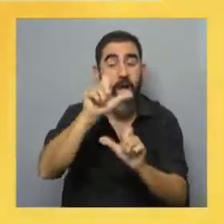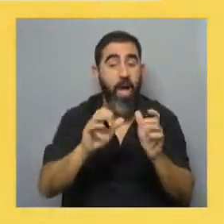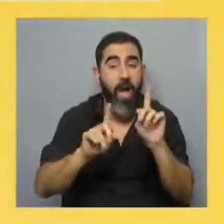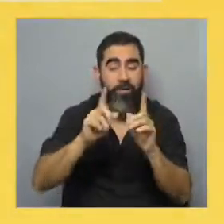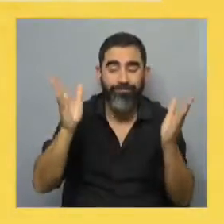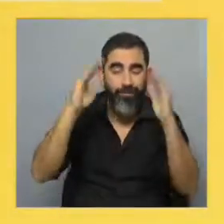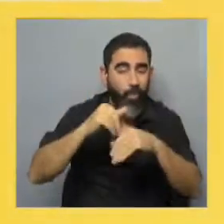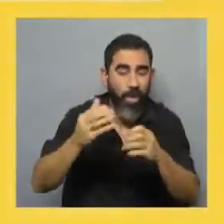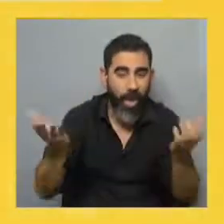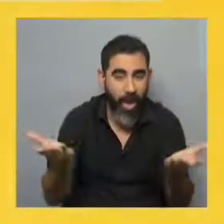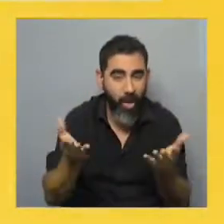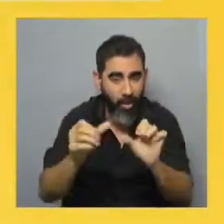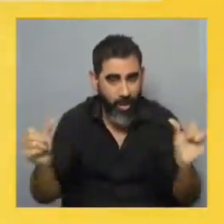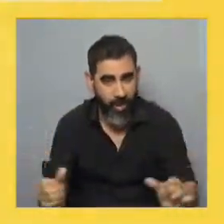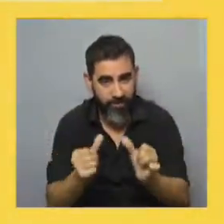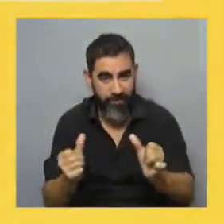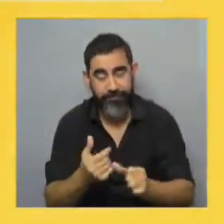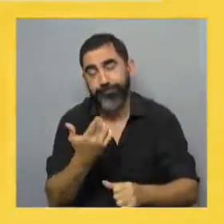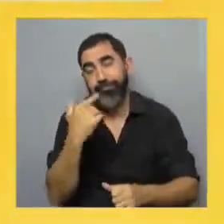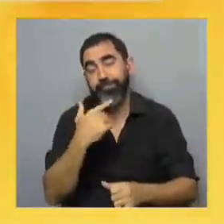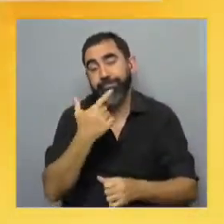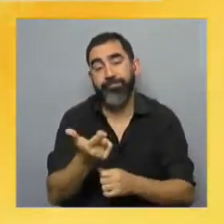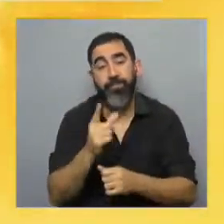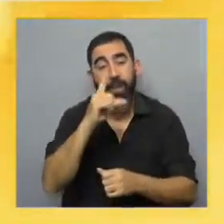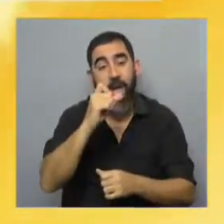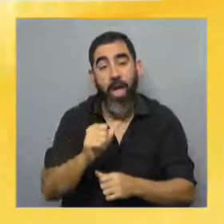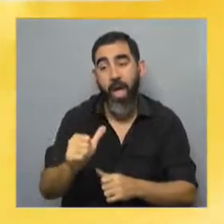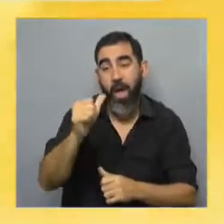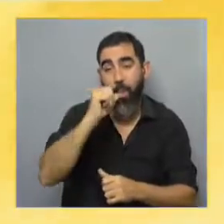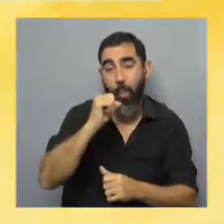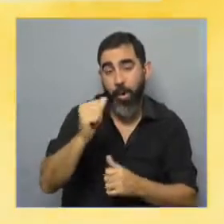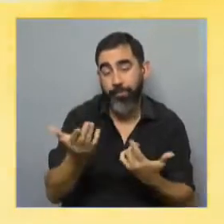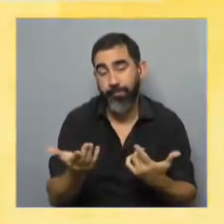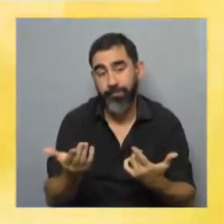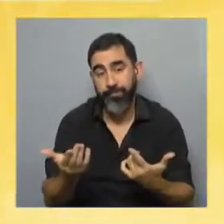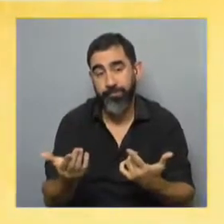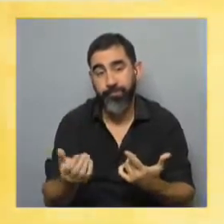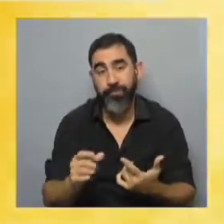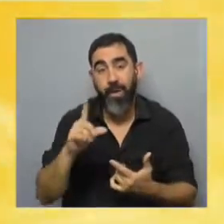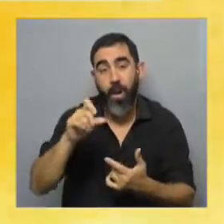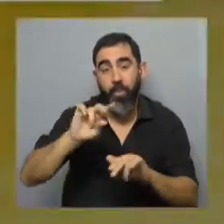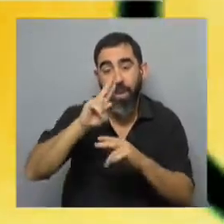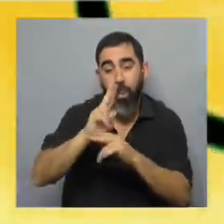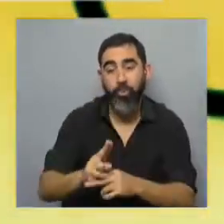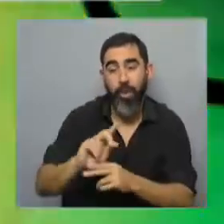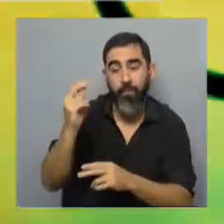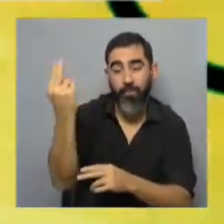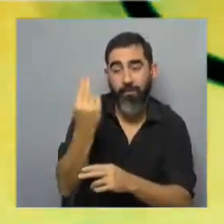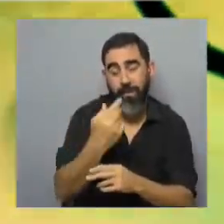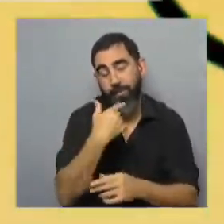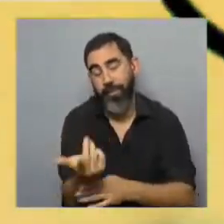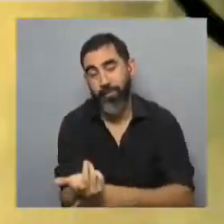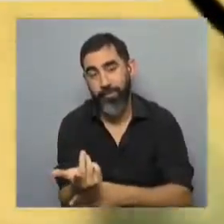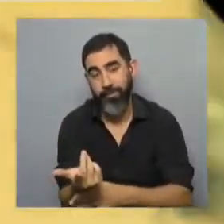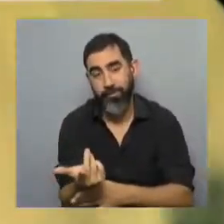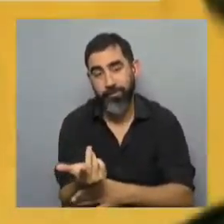ser realizados. Entonces, si estamos tratando de tomar agua para tomar, digamos, agua que ya fue usada para el baño, para decirlo de alguna forma,